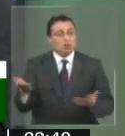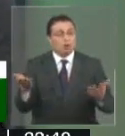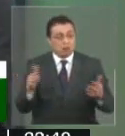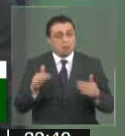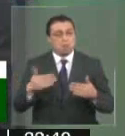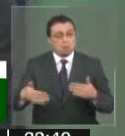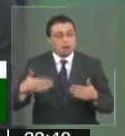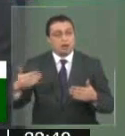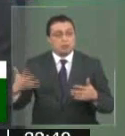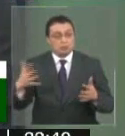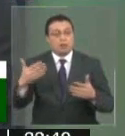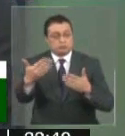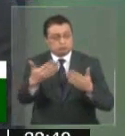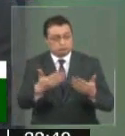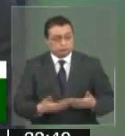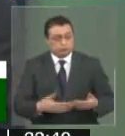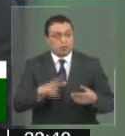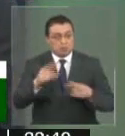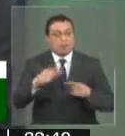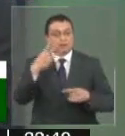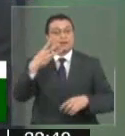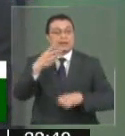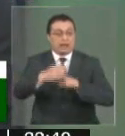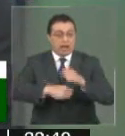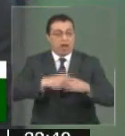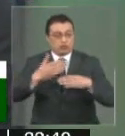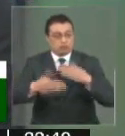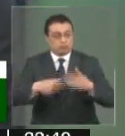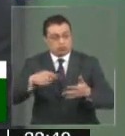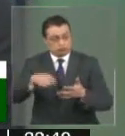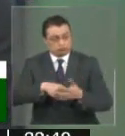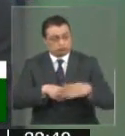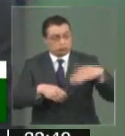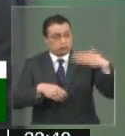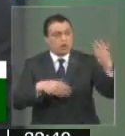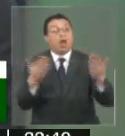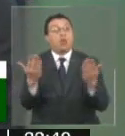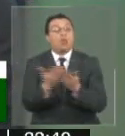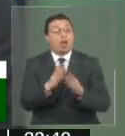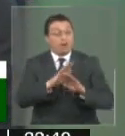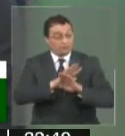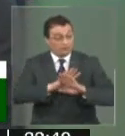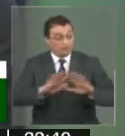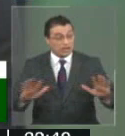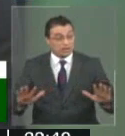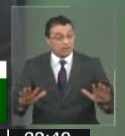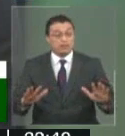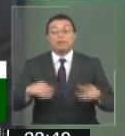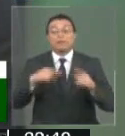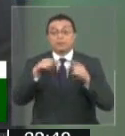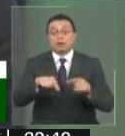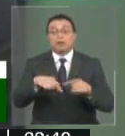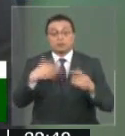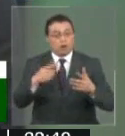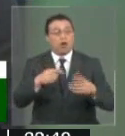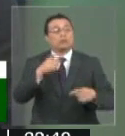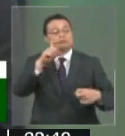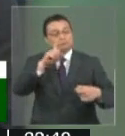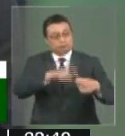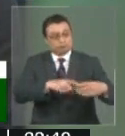recibir a Nicolò por los 3 años siguientes hasta que termina la escuela. Y Antonio lo